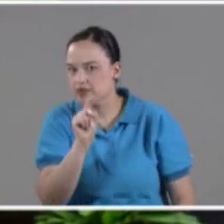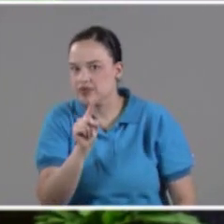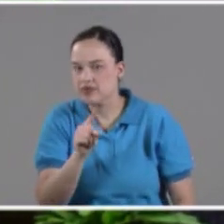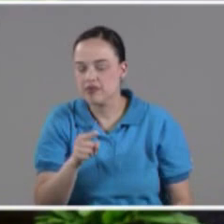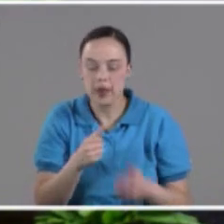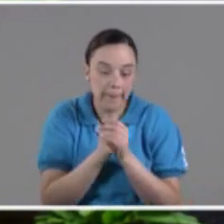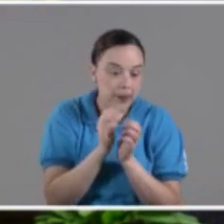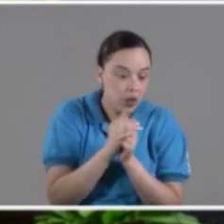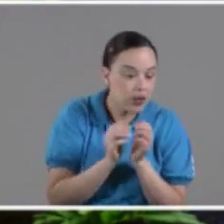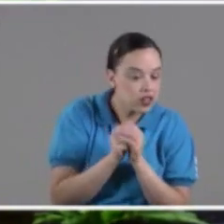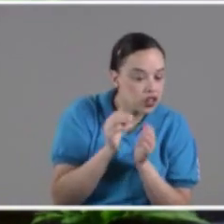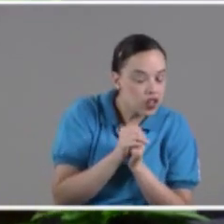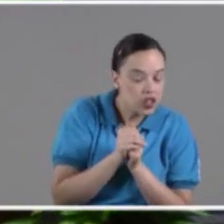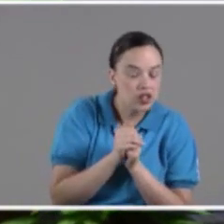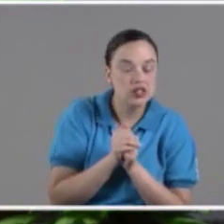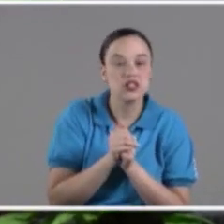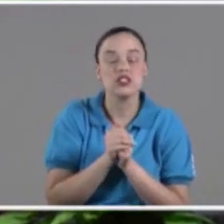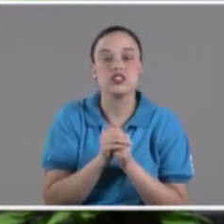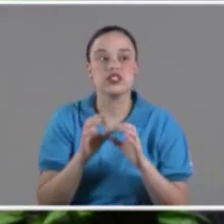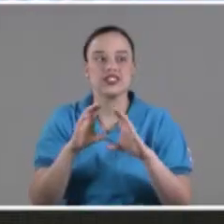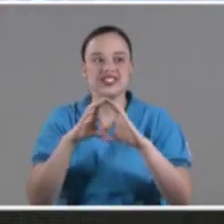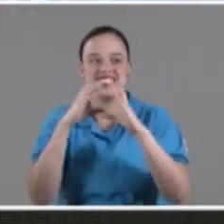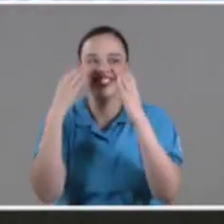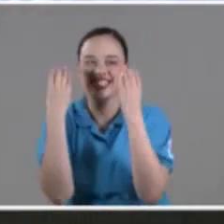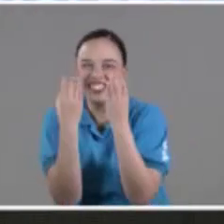qué preocupaciones del mundo